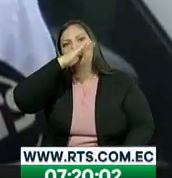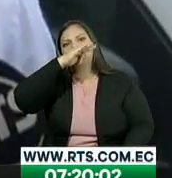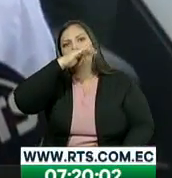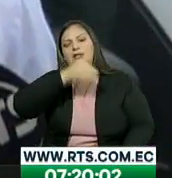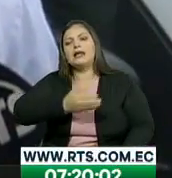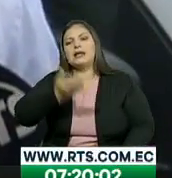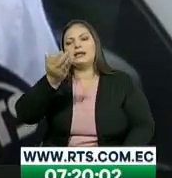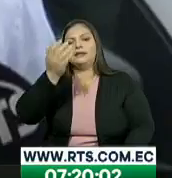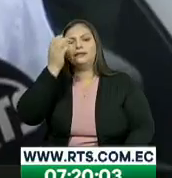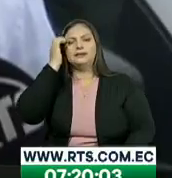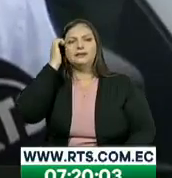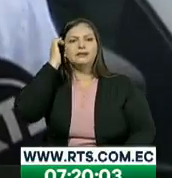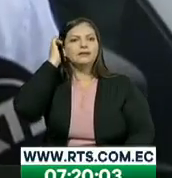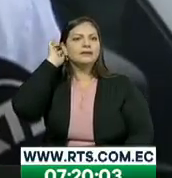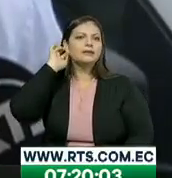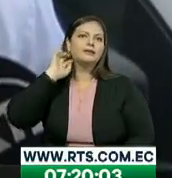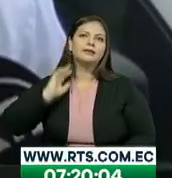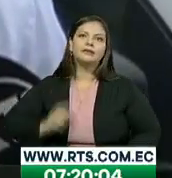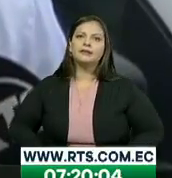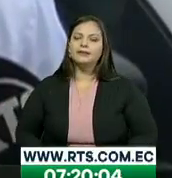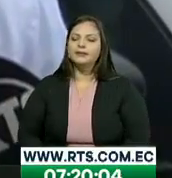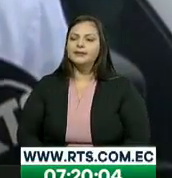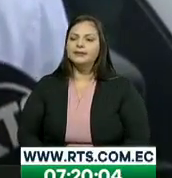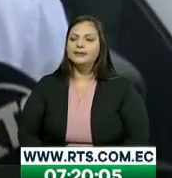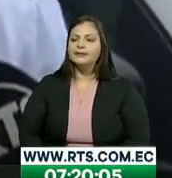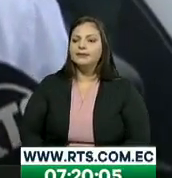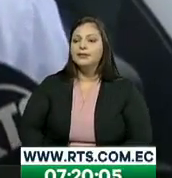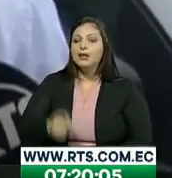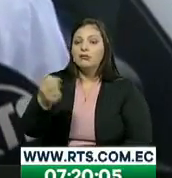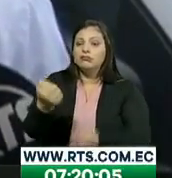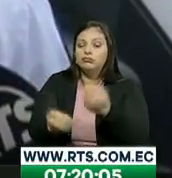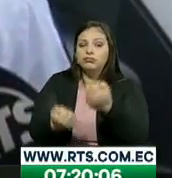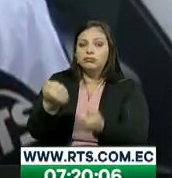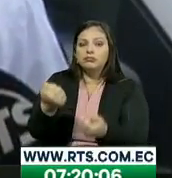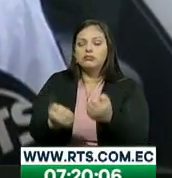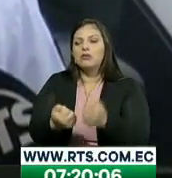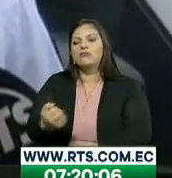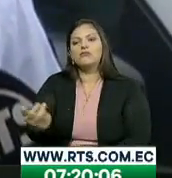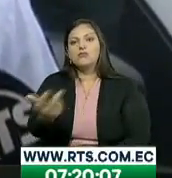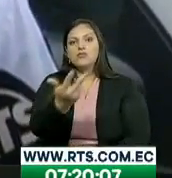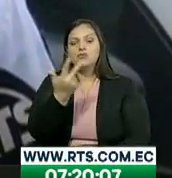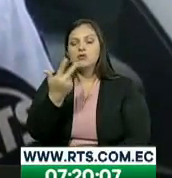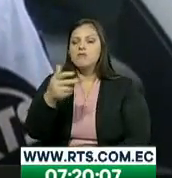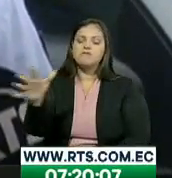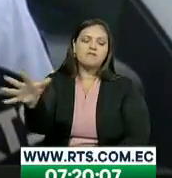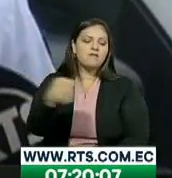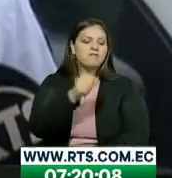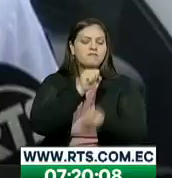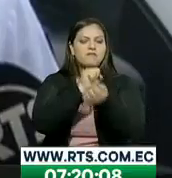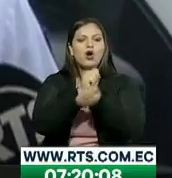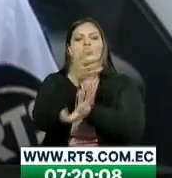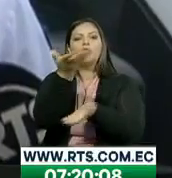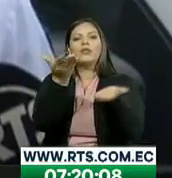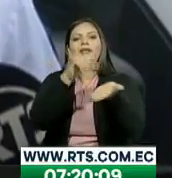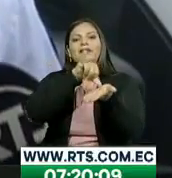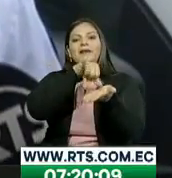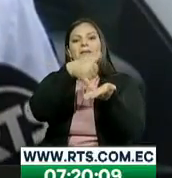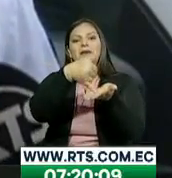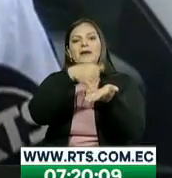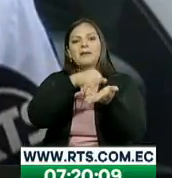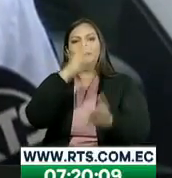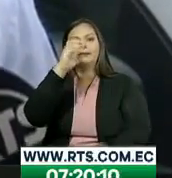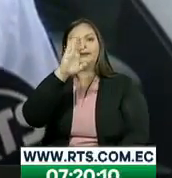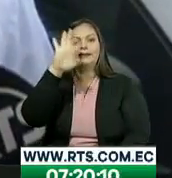presenten. Los conductores así también se las trasladaron lo que es al UCT de Jipijapa. Hasta que nos